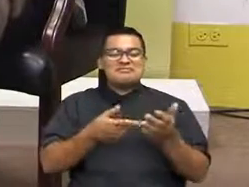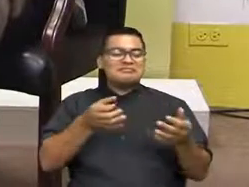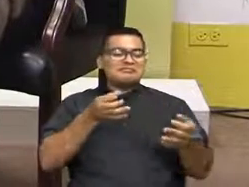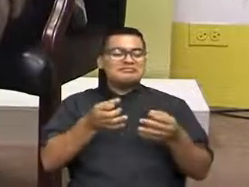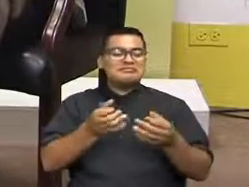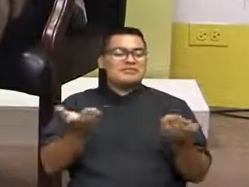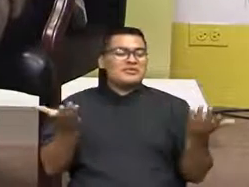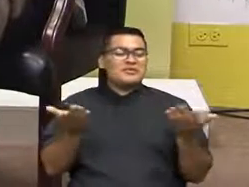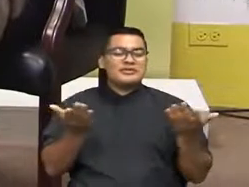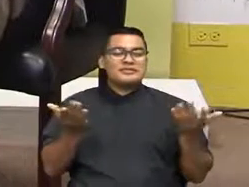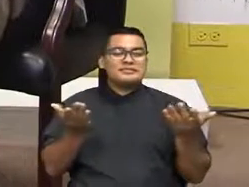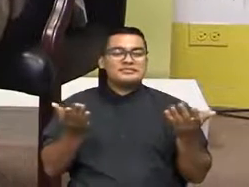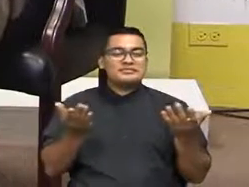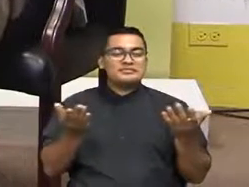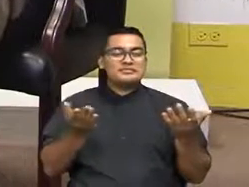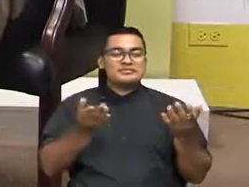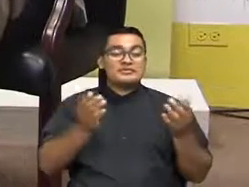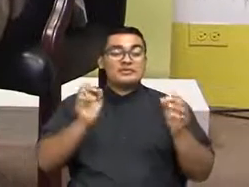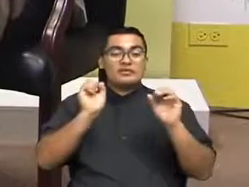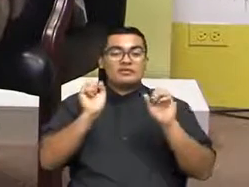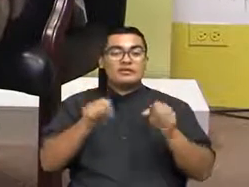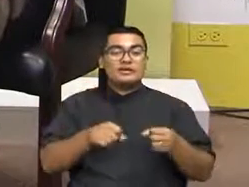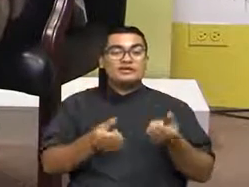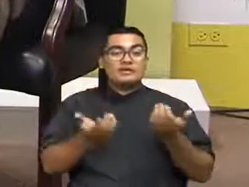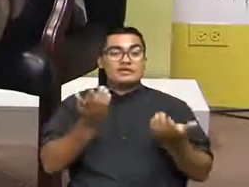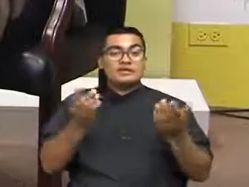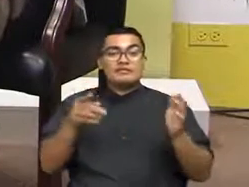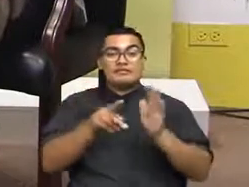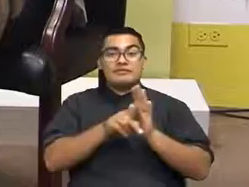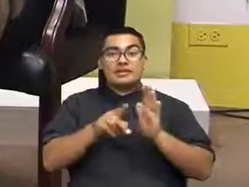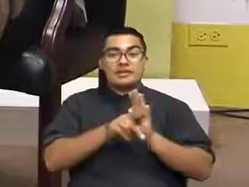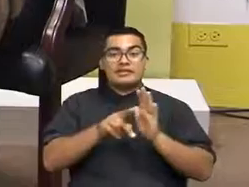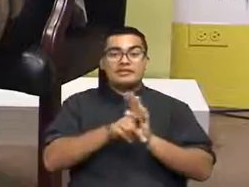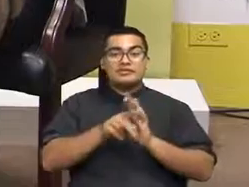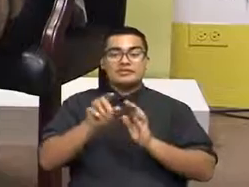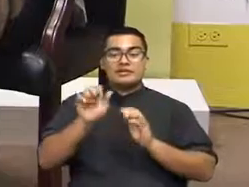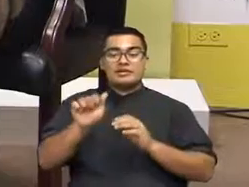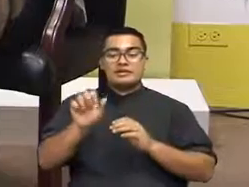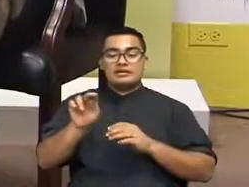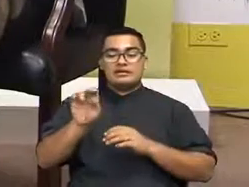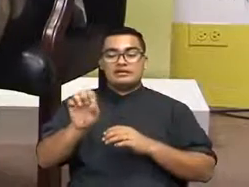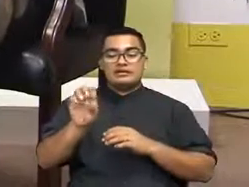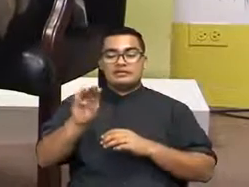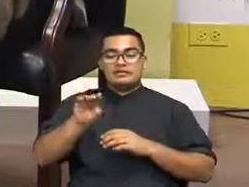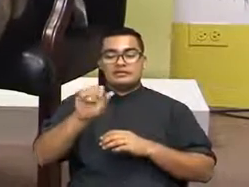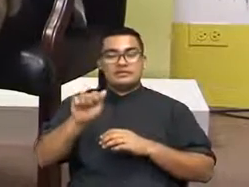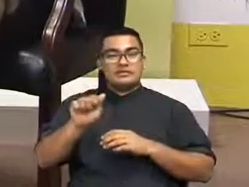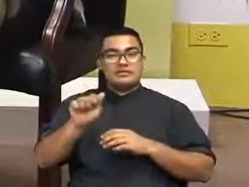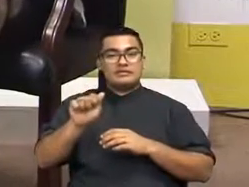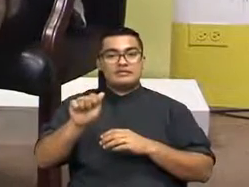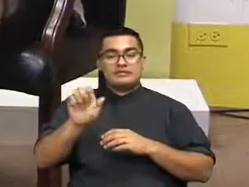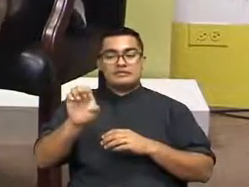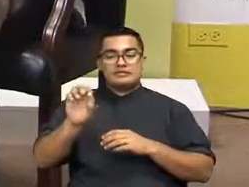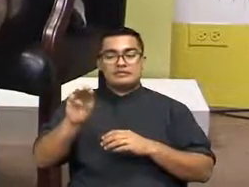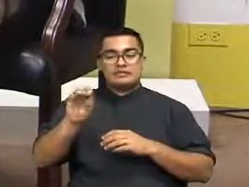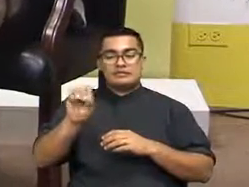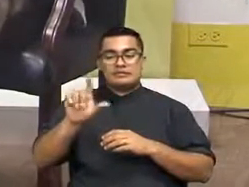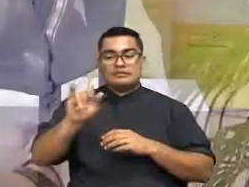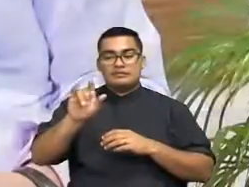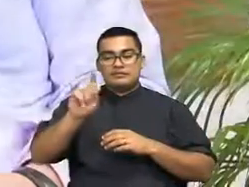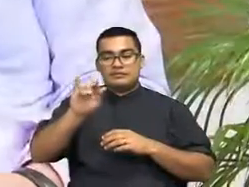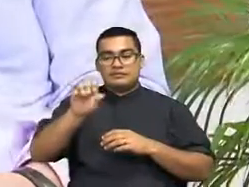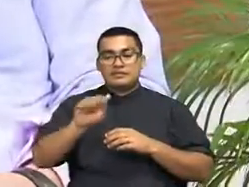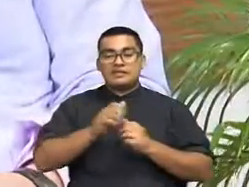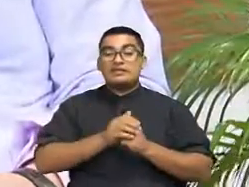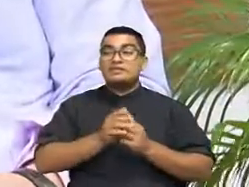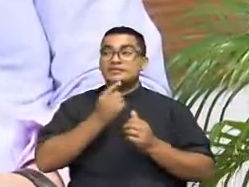precisamente son causantes de la anemia hemolítica? Ok, comprendo tu pregunta. Aprovecho en este momento para hacer